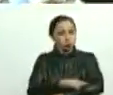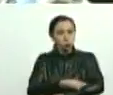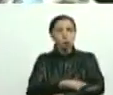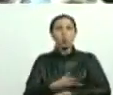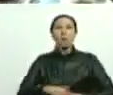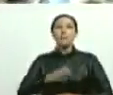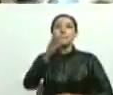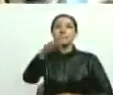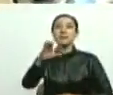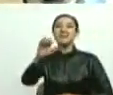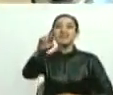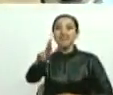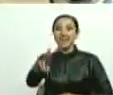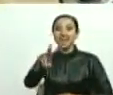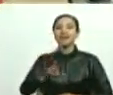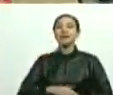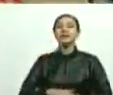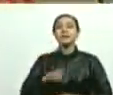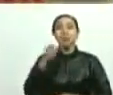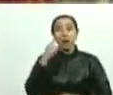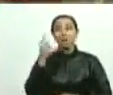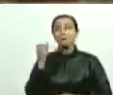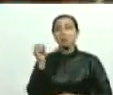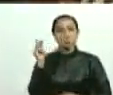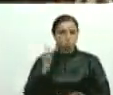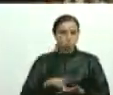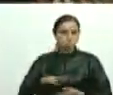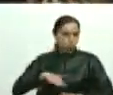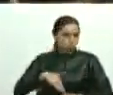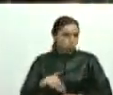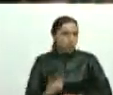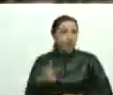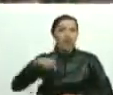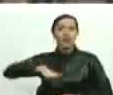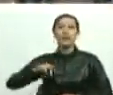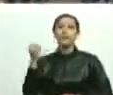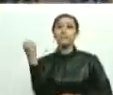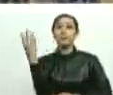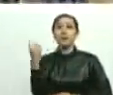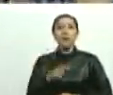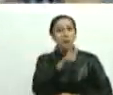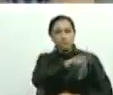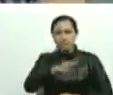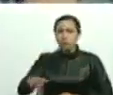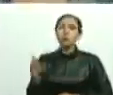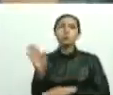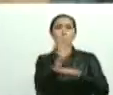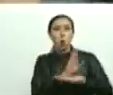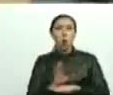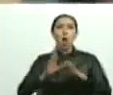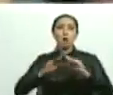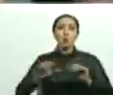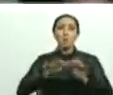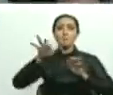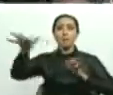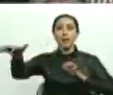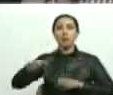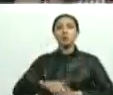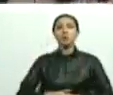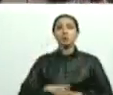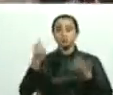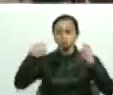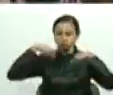para poder estar en esta asamblea. Todos vienen cuidándose. Tienen su